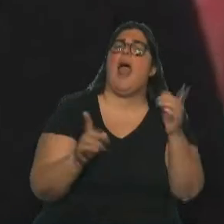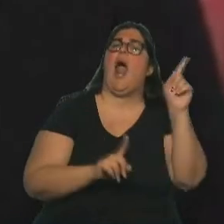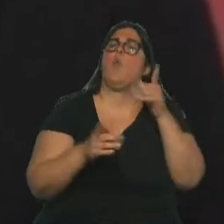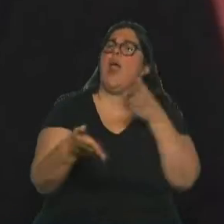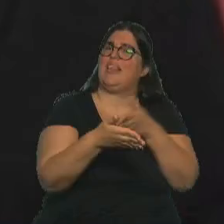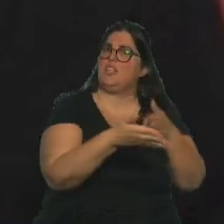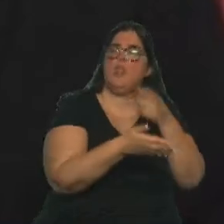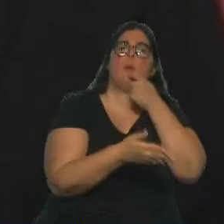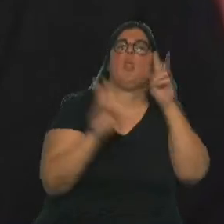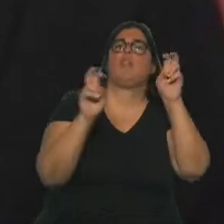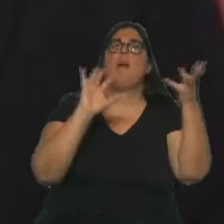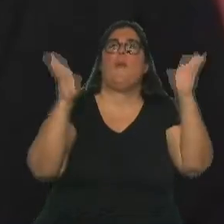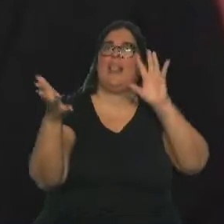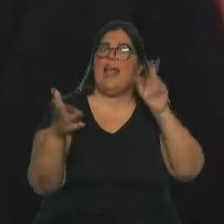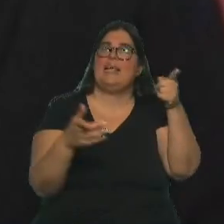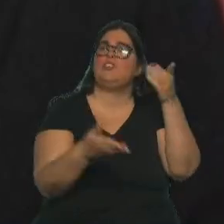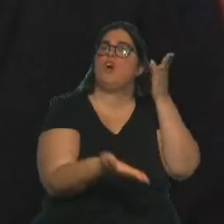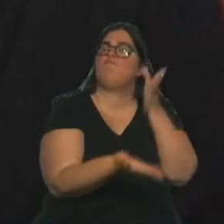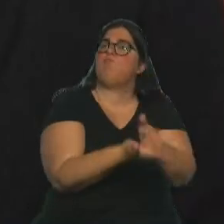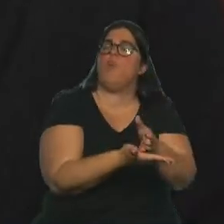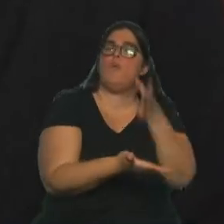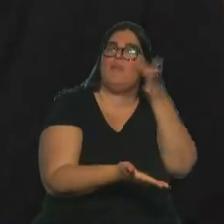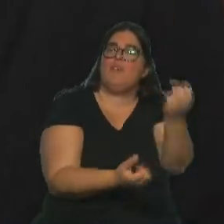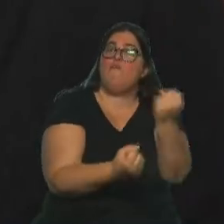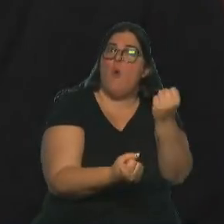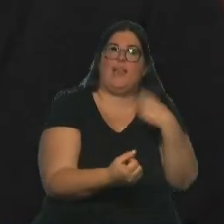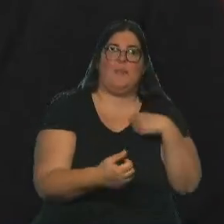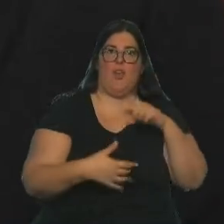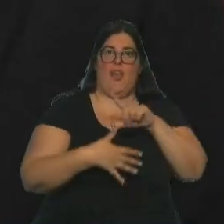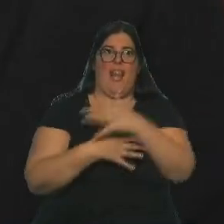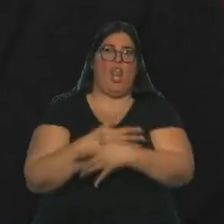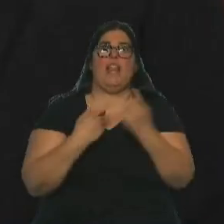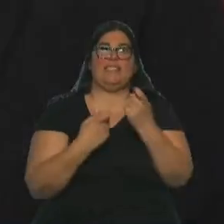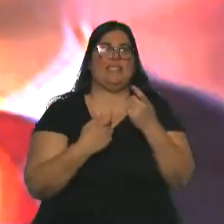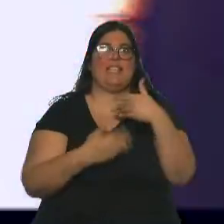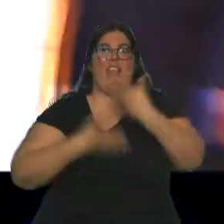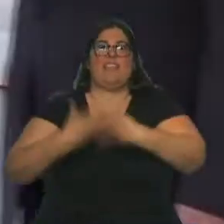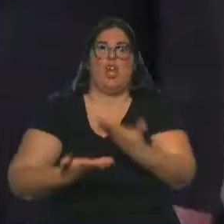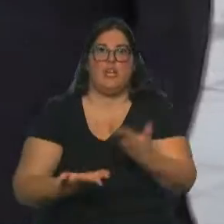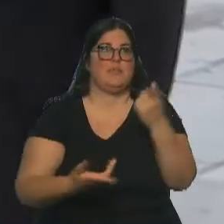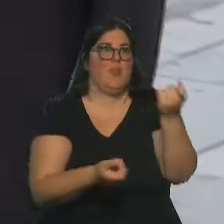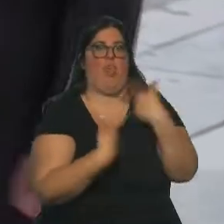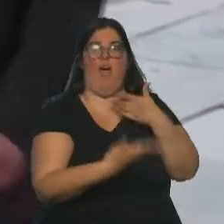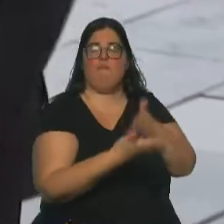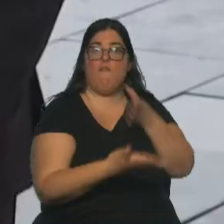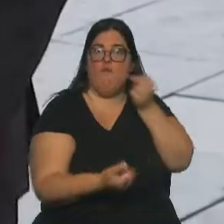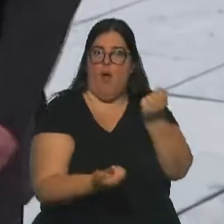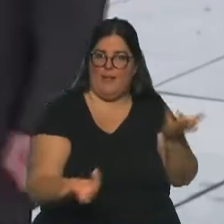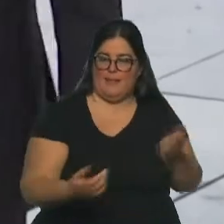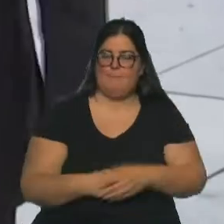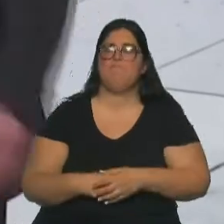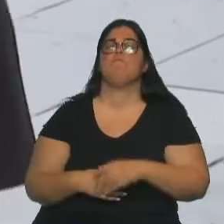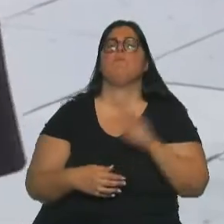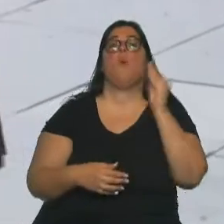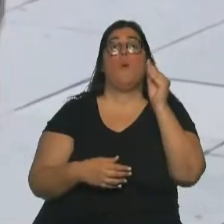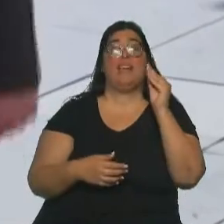principalmente en términos ambientales, son muy duras para una región del mundo que necesita desarrollarse. Brasil, por parte del